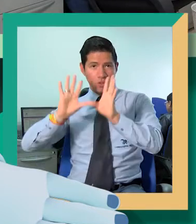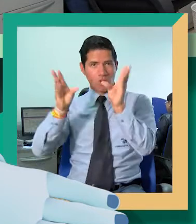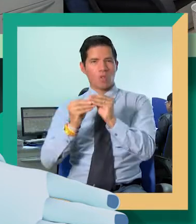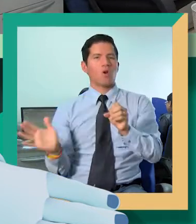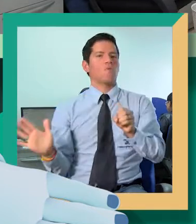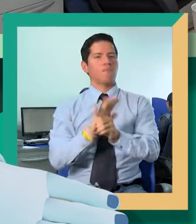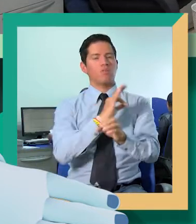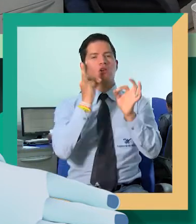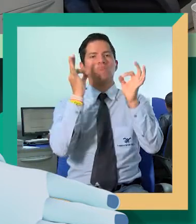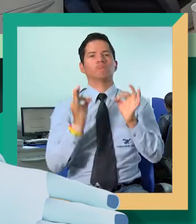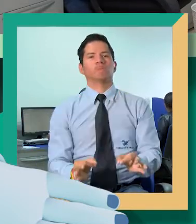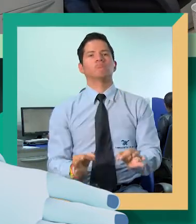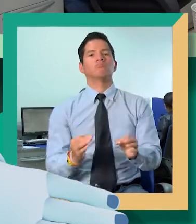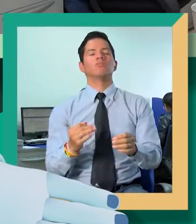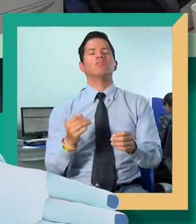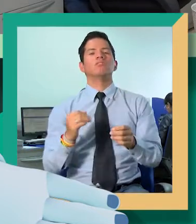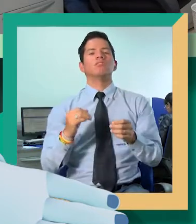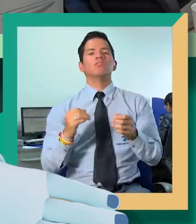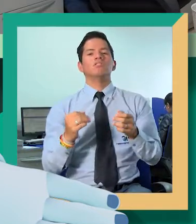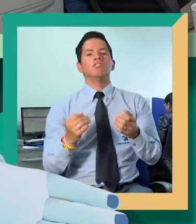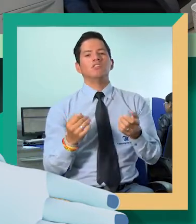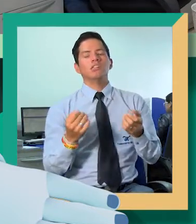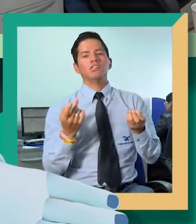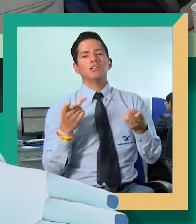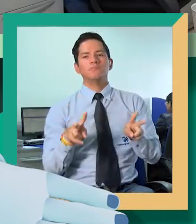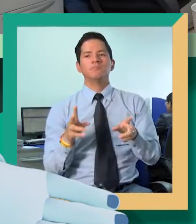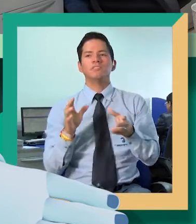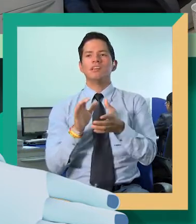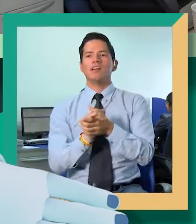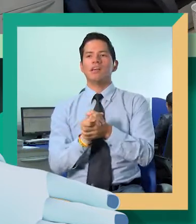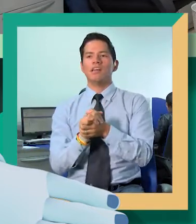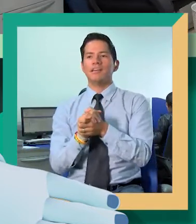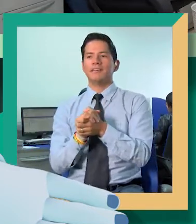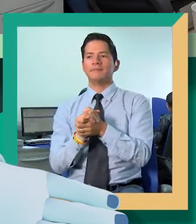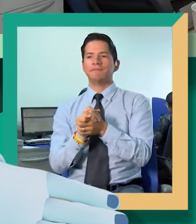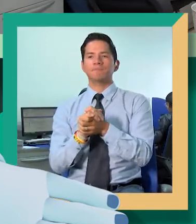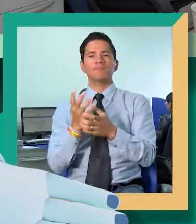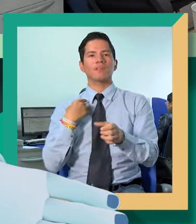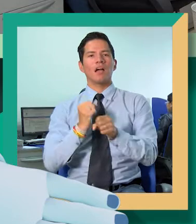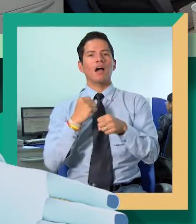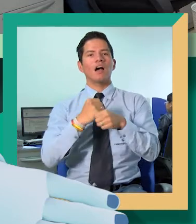Hay que estar pendiente que las guías de entrega estén llenadas de manera correcta.